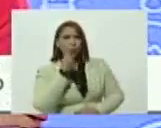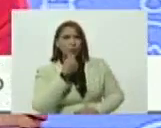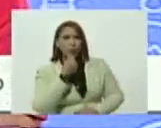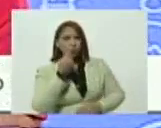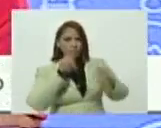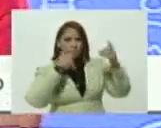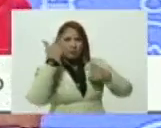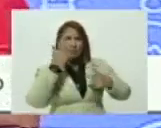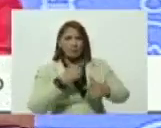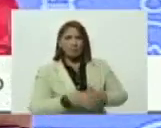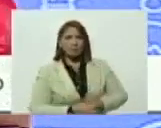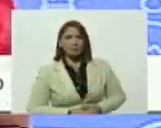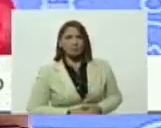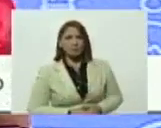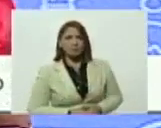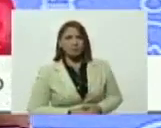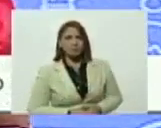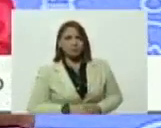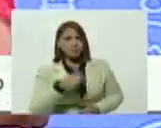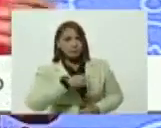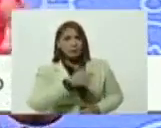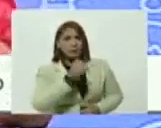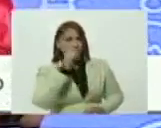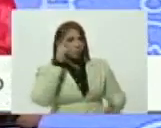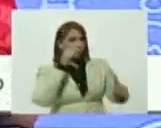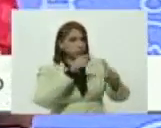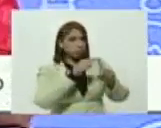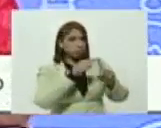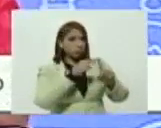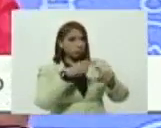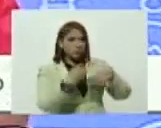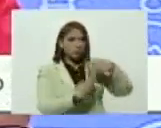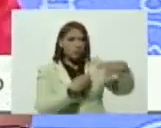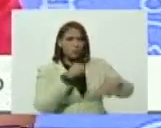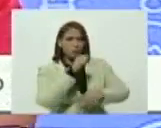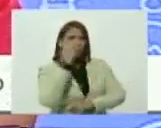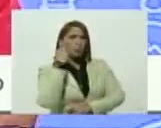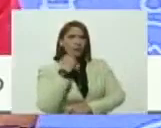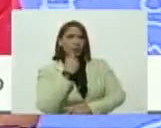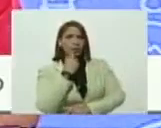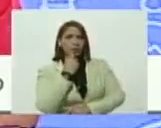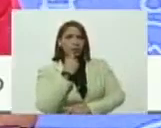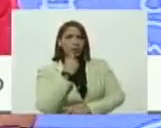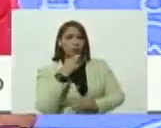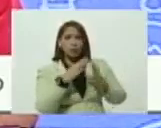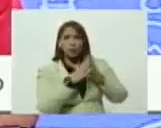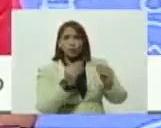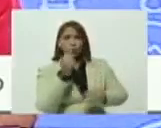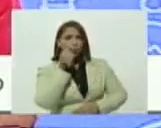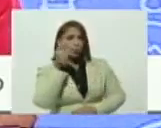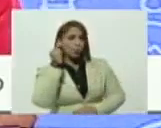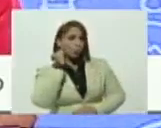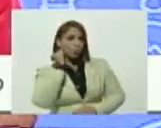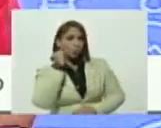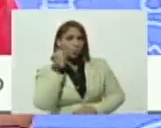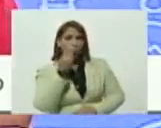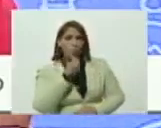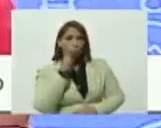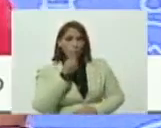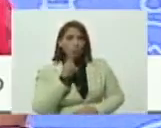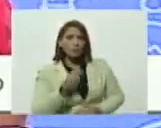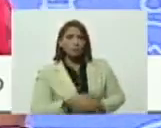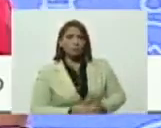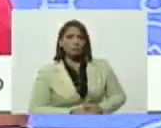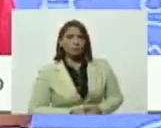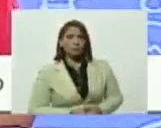chavista. Aquí hay un objetivo, la Revolución Bolivariana, y todos y todas las jóvenes, los